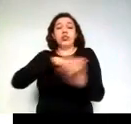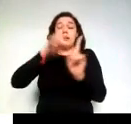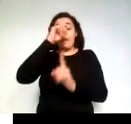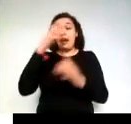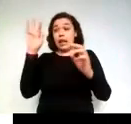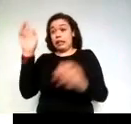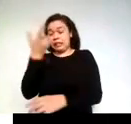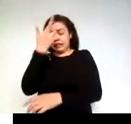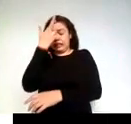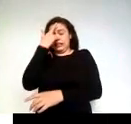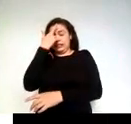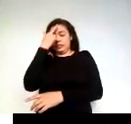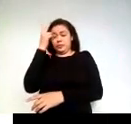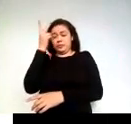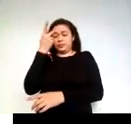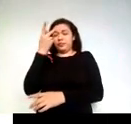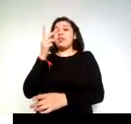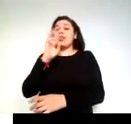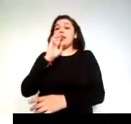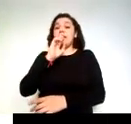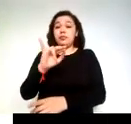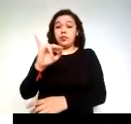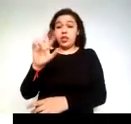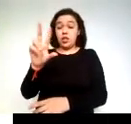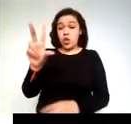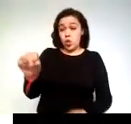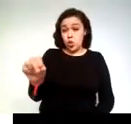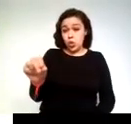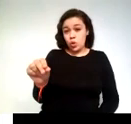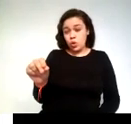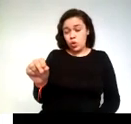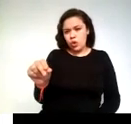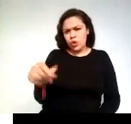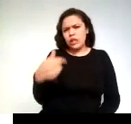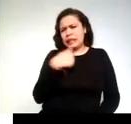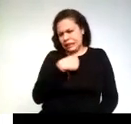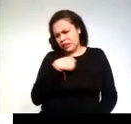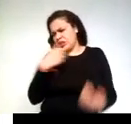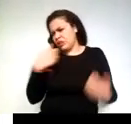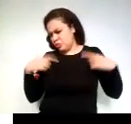mis respuestas son no. Es decir, sí, yo tuve un evento traumático